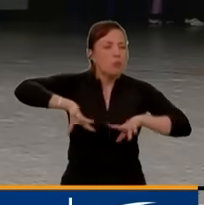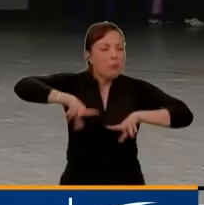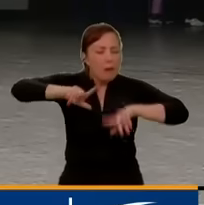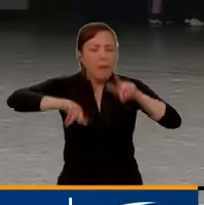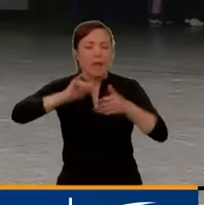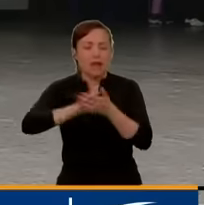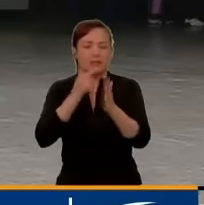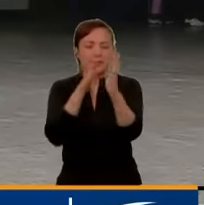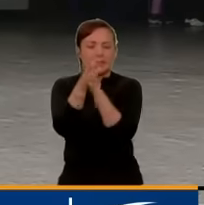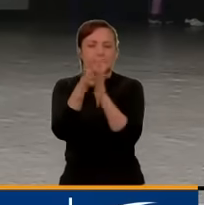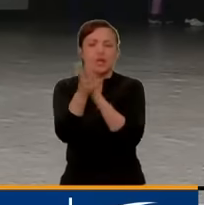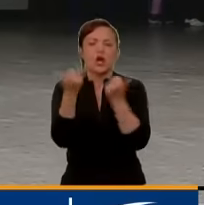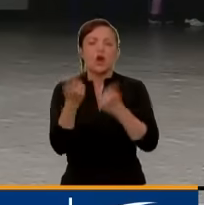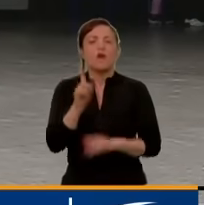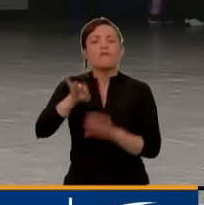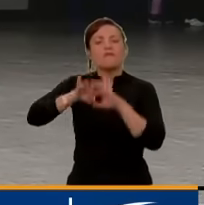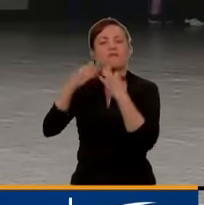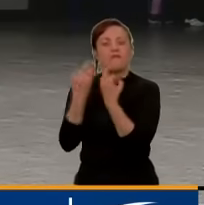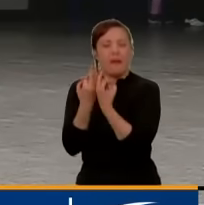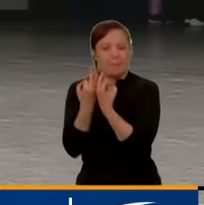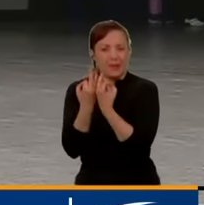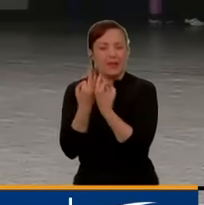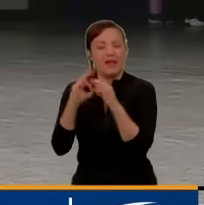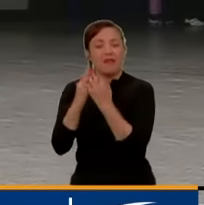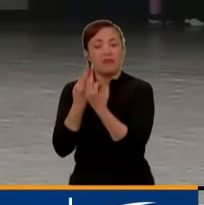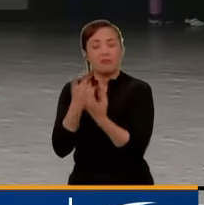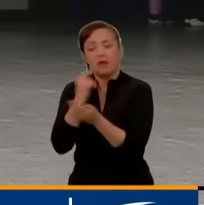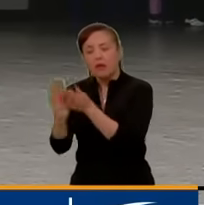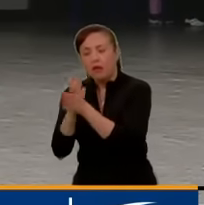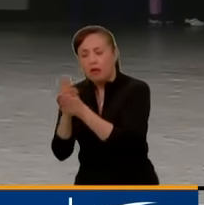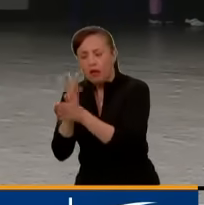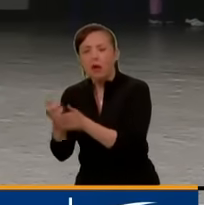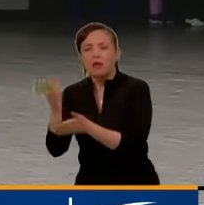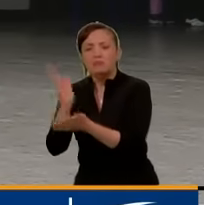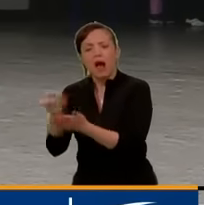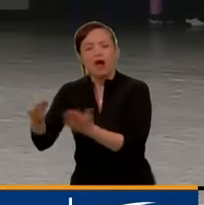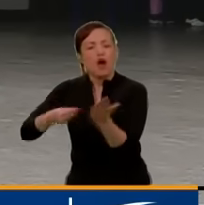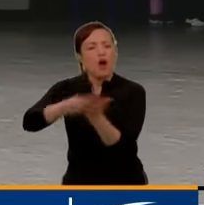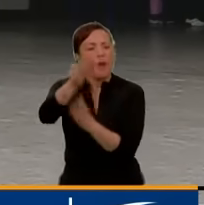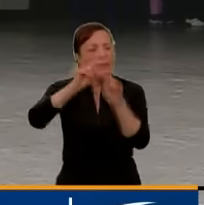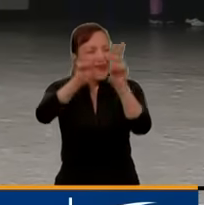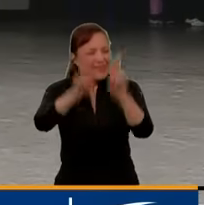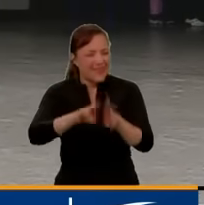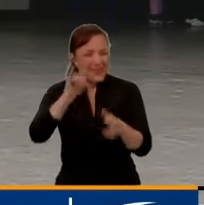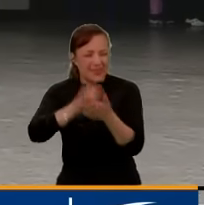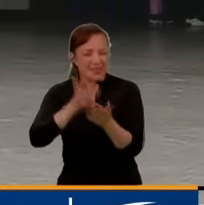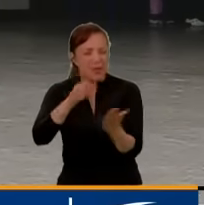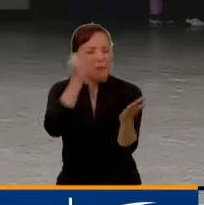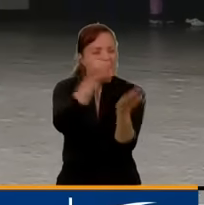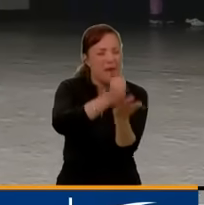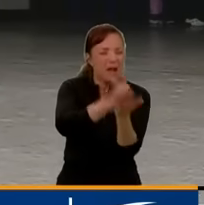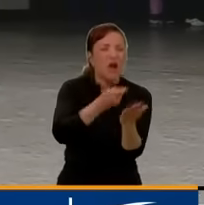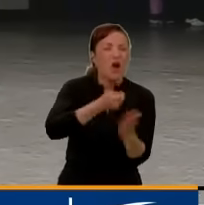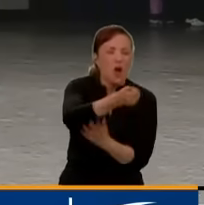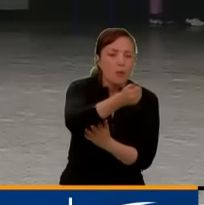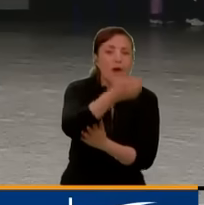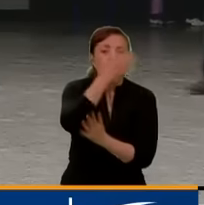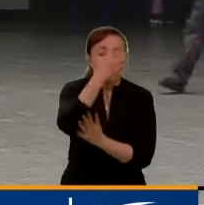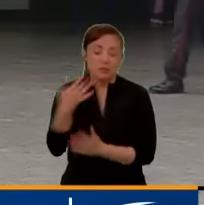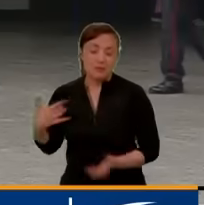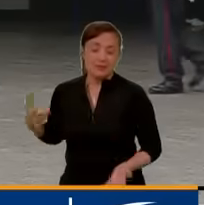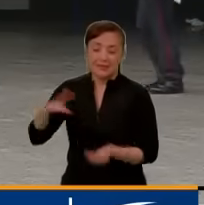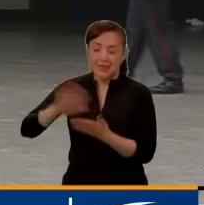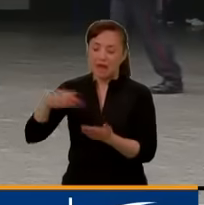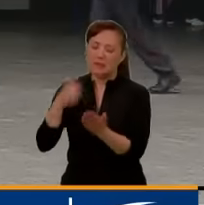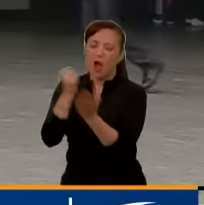la historia de una familia que compró a través de internet los pasajes. Pero solo al momento de llegar aquí a la terminal, cuando fue a abordar el